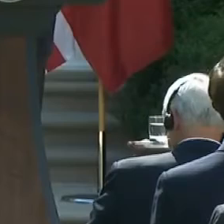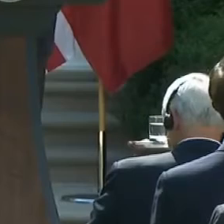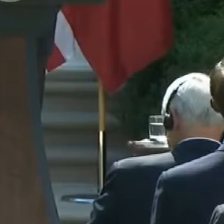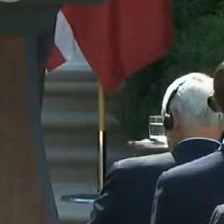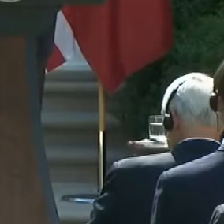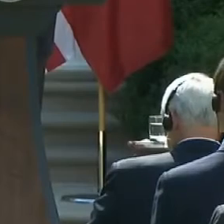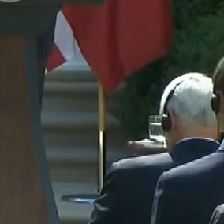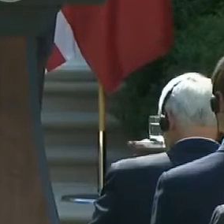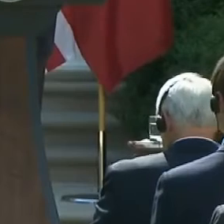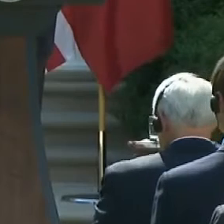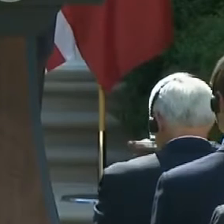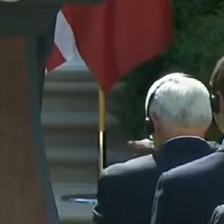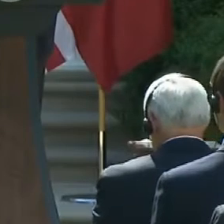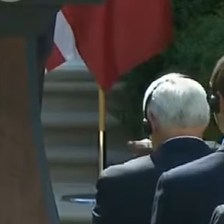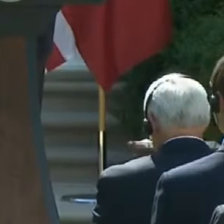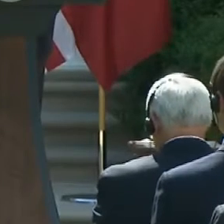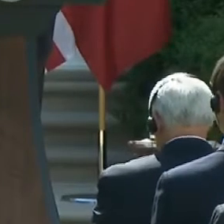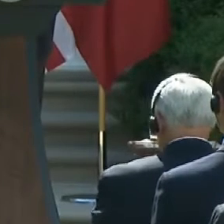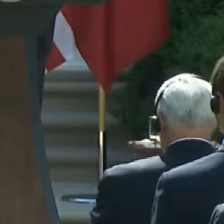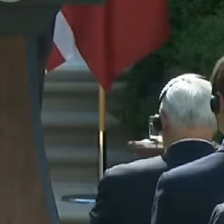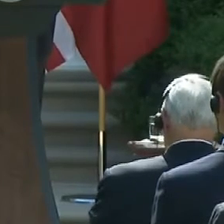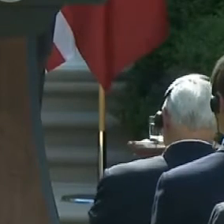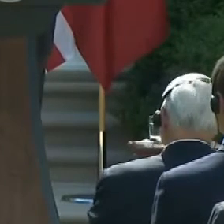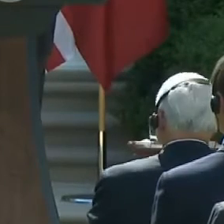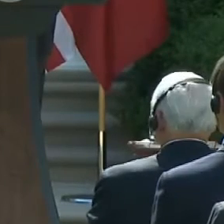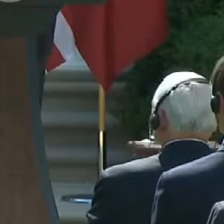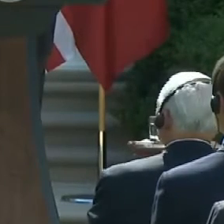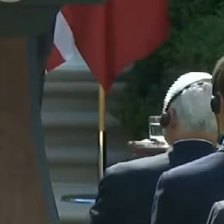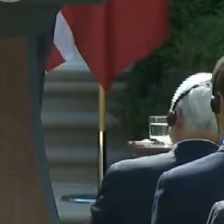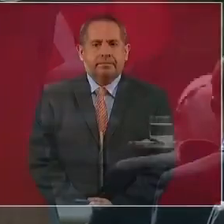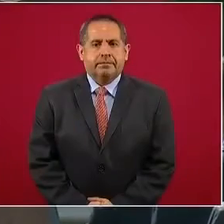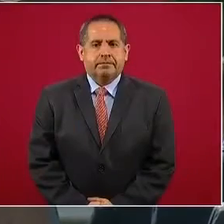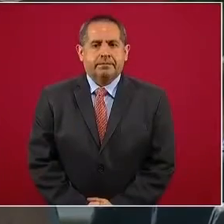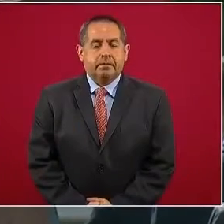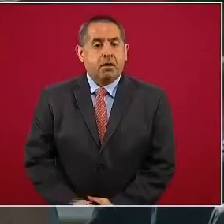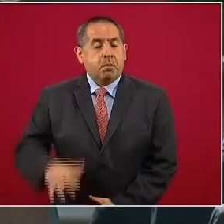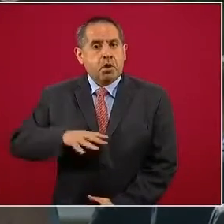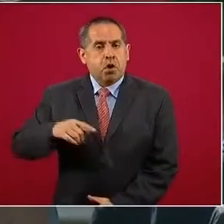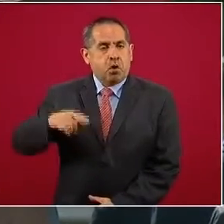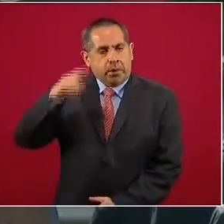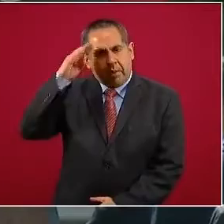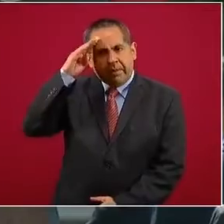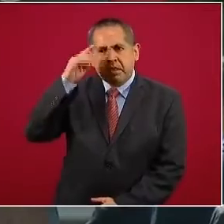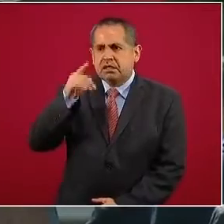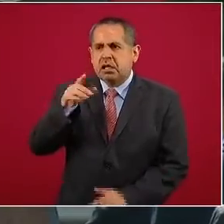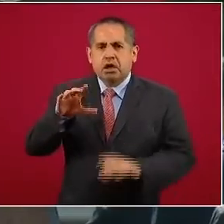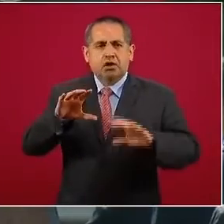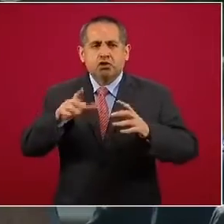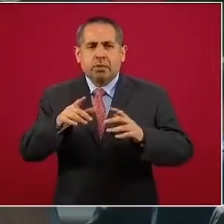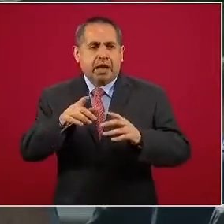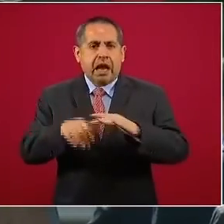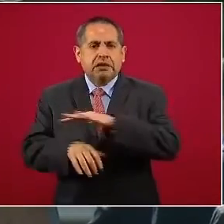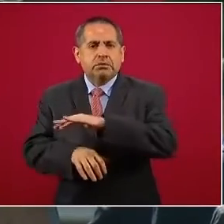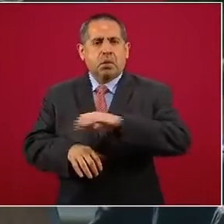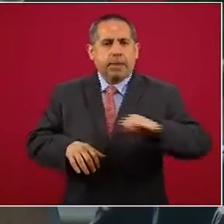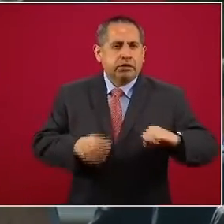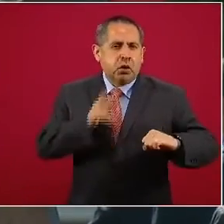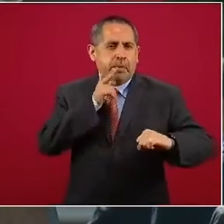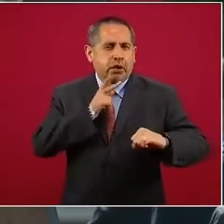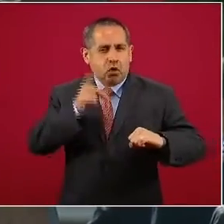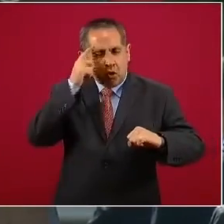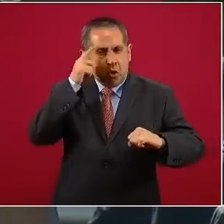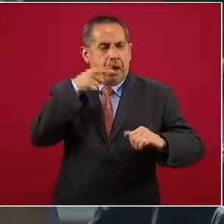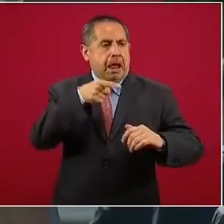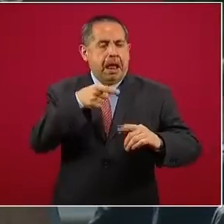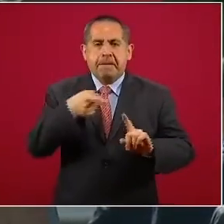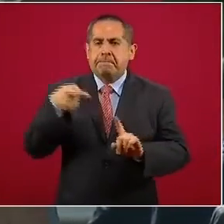actitud asumida por los Estados Unidos de Norteamérica en el caso de la expropiación de las compañías petroleras